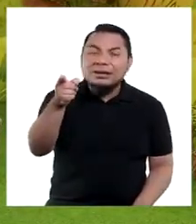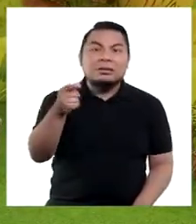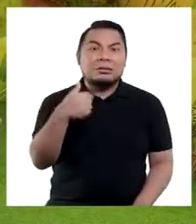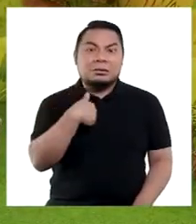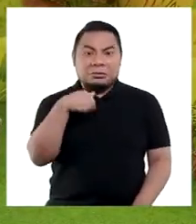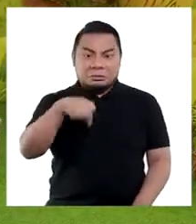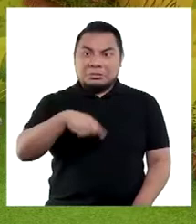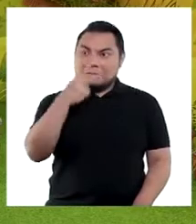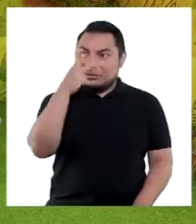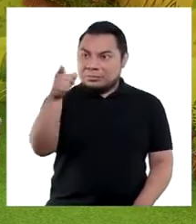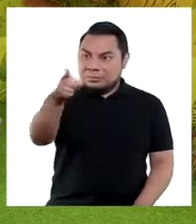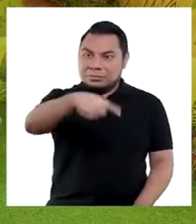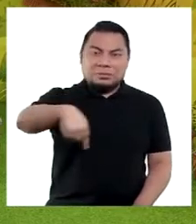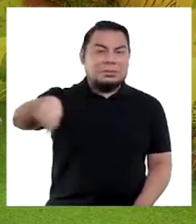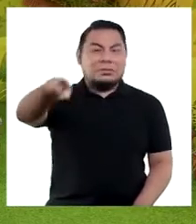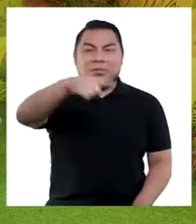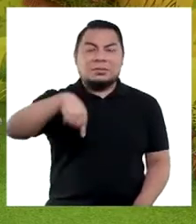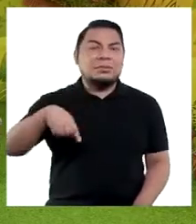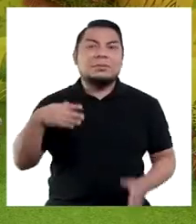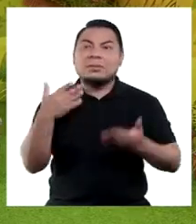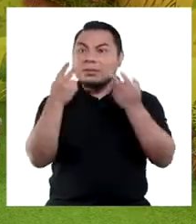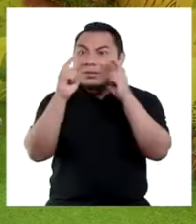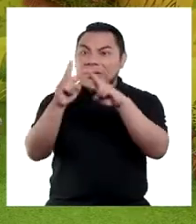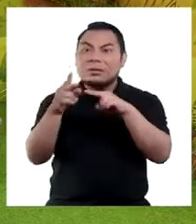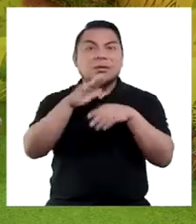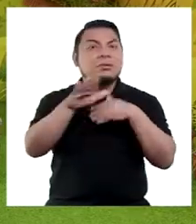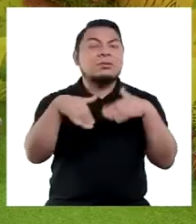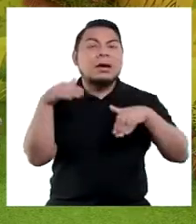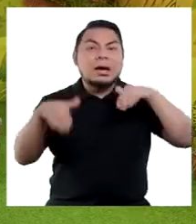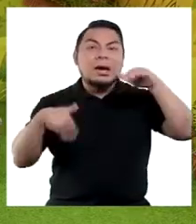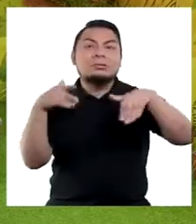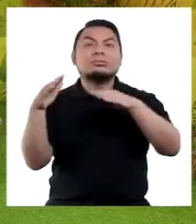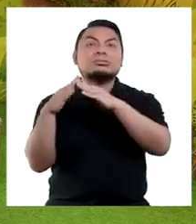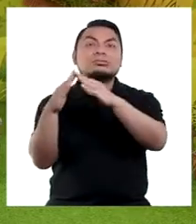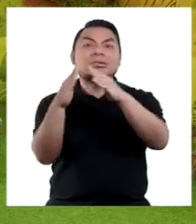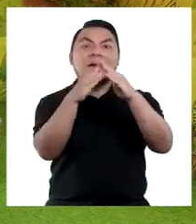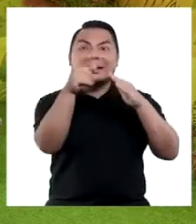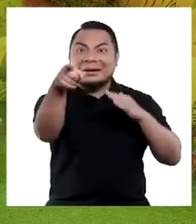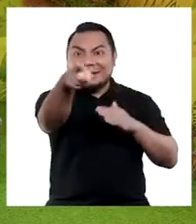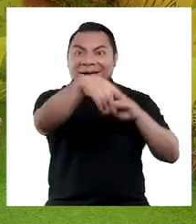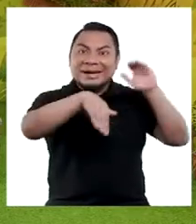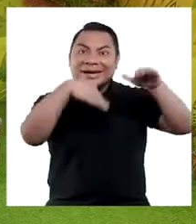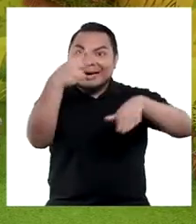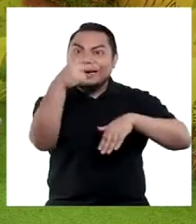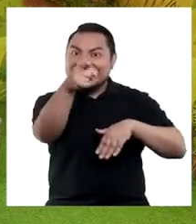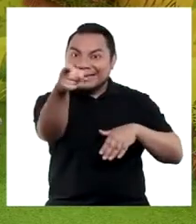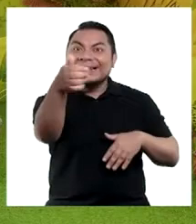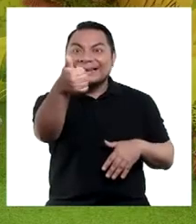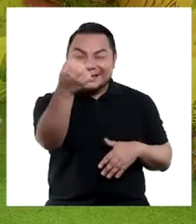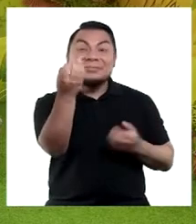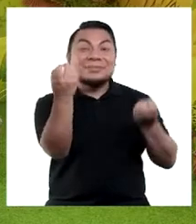desde aquí veo como todos y todas están nadando en sus casas